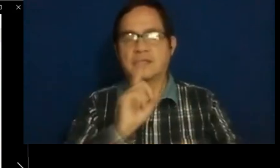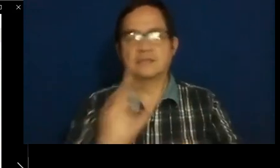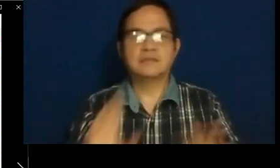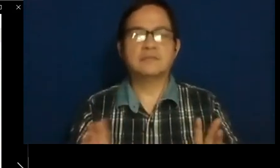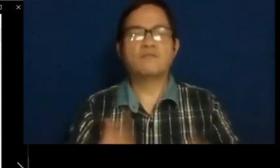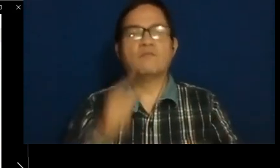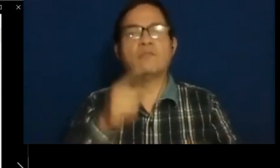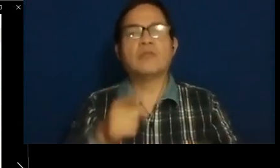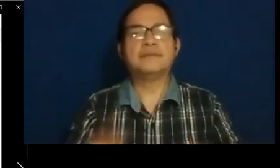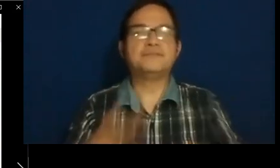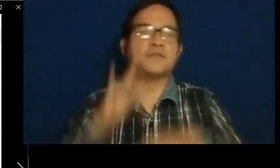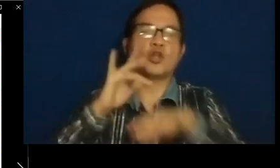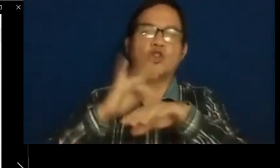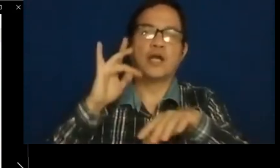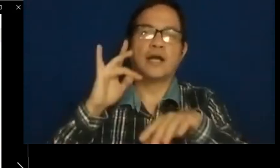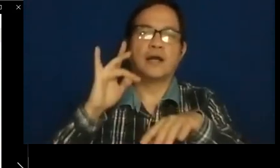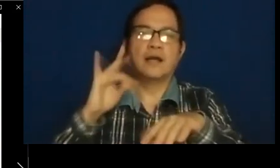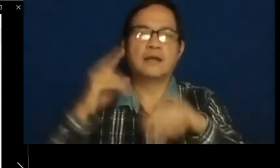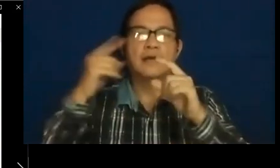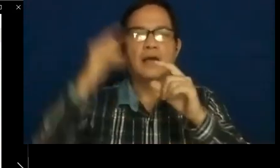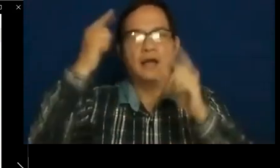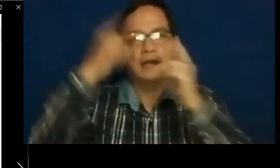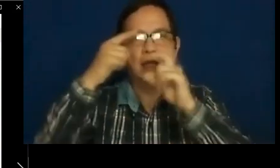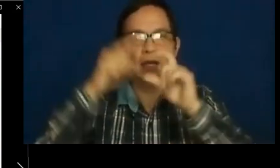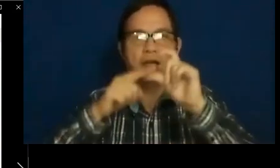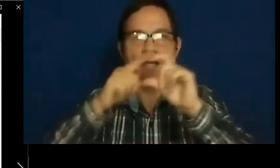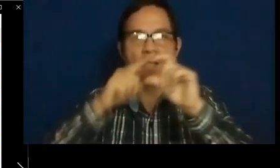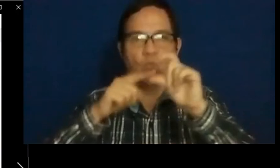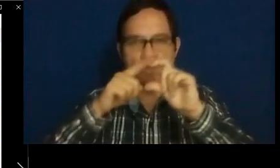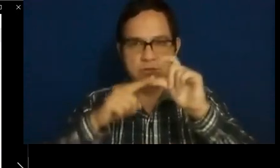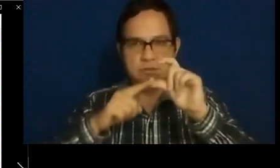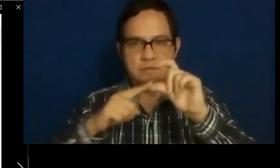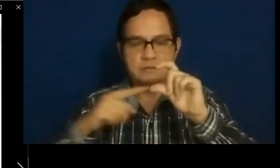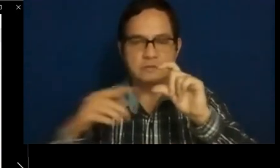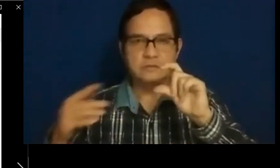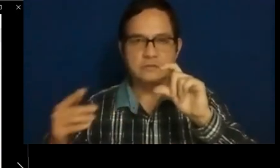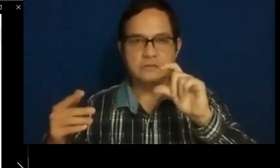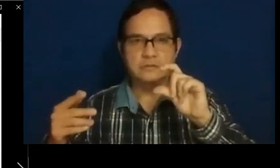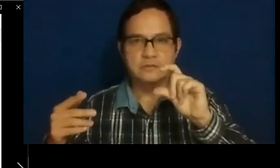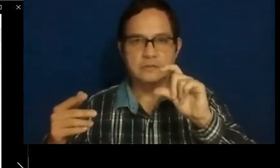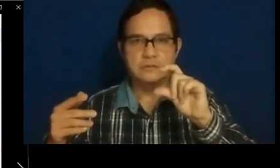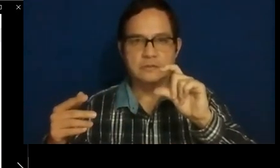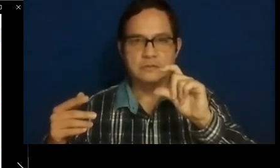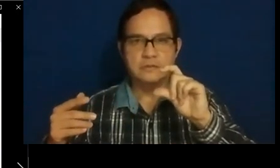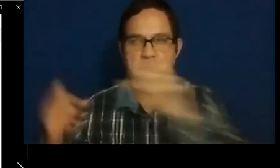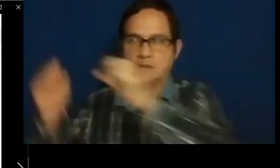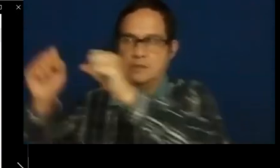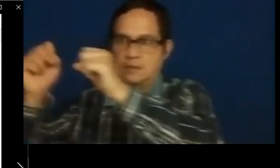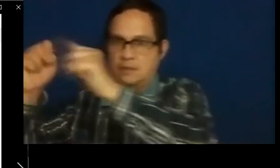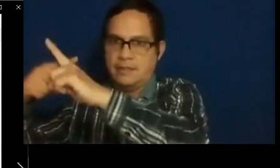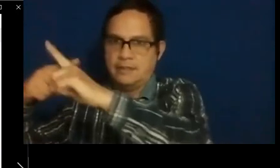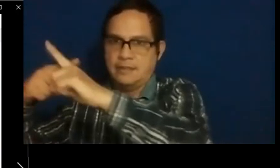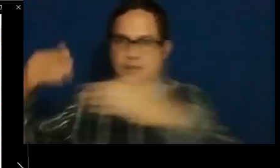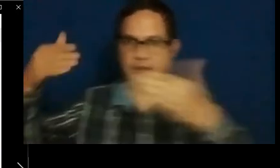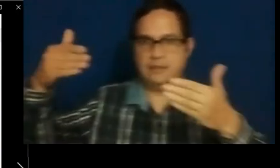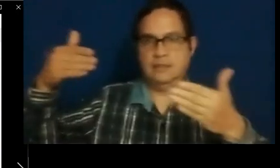la parte que dice que toca analizar la ecuación con Sí. respecto a la ecuación que nos arroja Excel, ¿toca